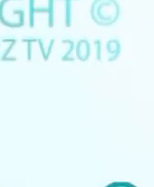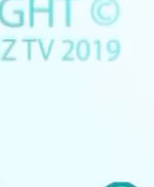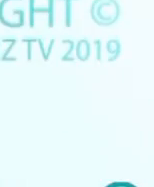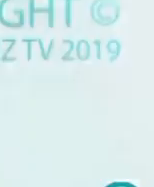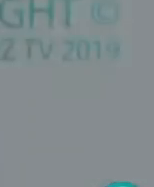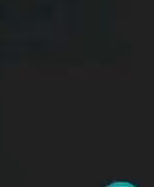¡Gracias! ¡Gracias!